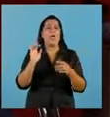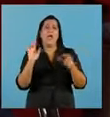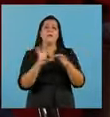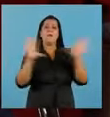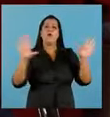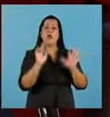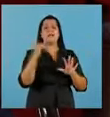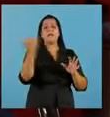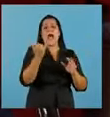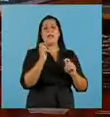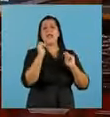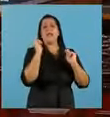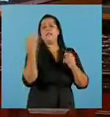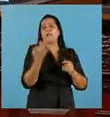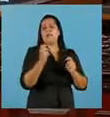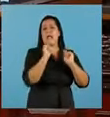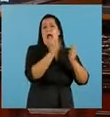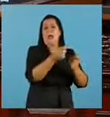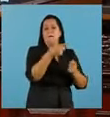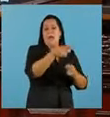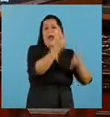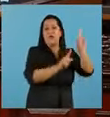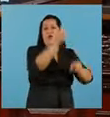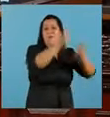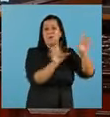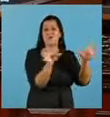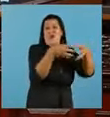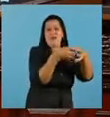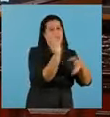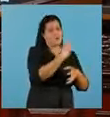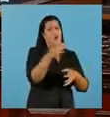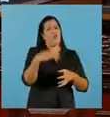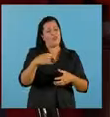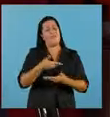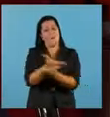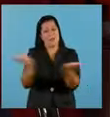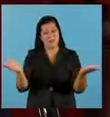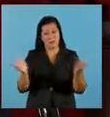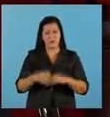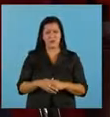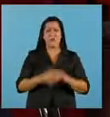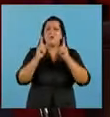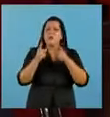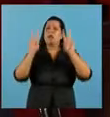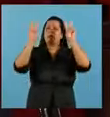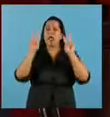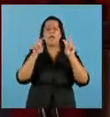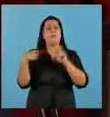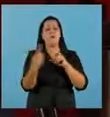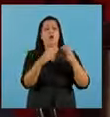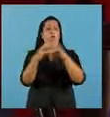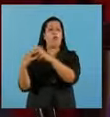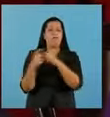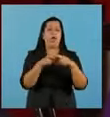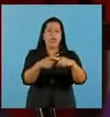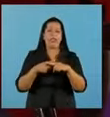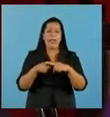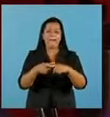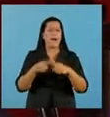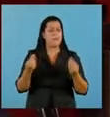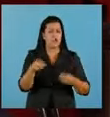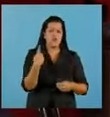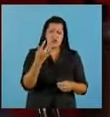algunos. Quiero ahora abordar un tema que llevamos mucho tiempo debatiéndolo entre nosotros. Sé